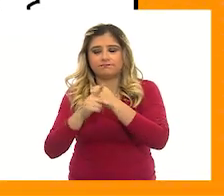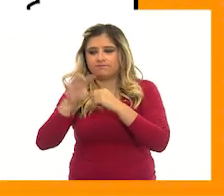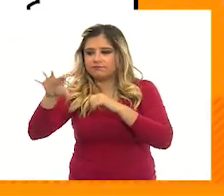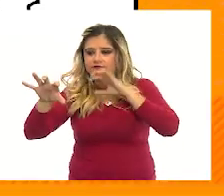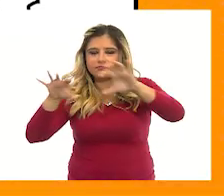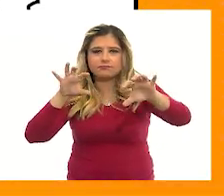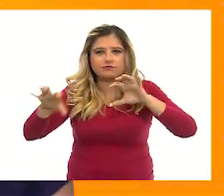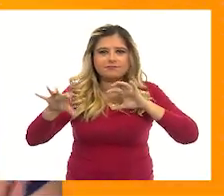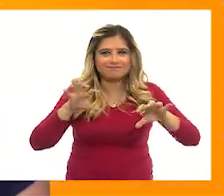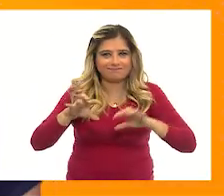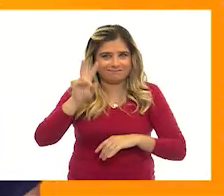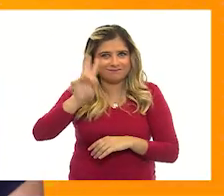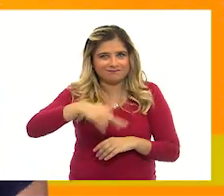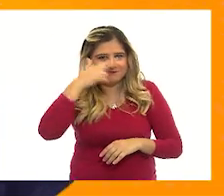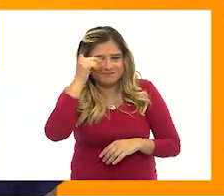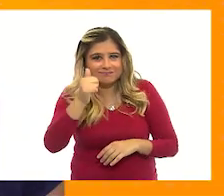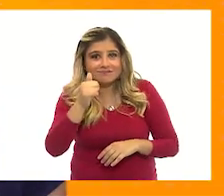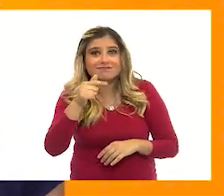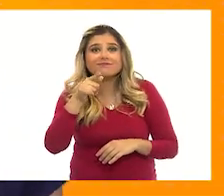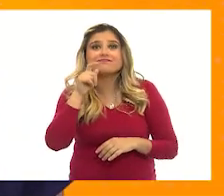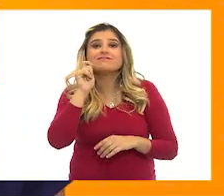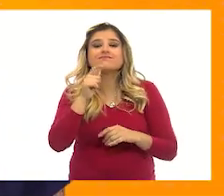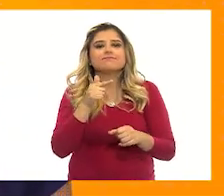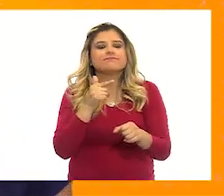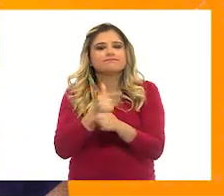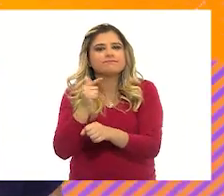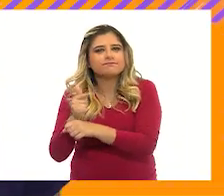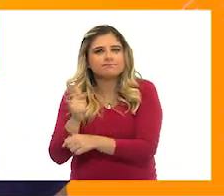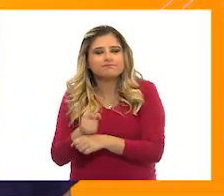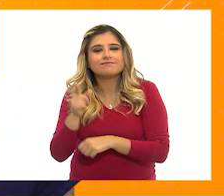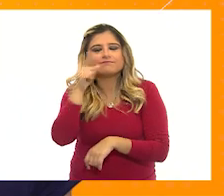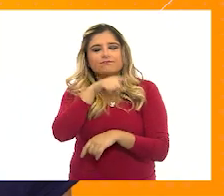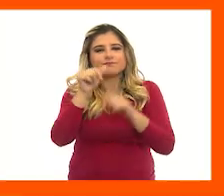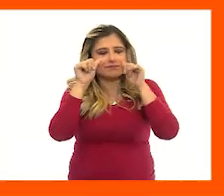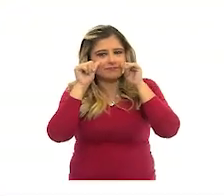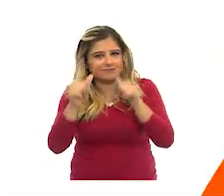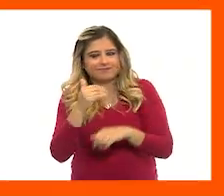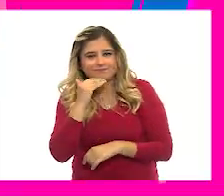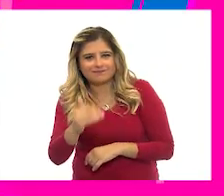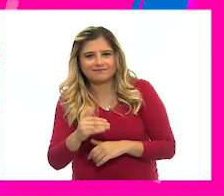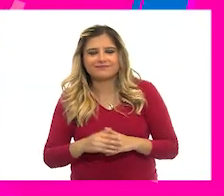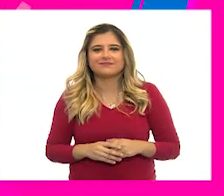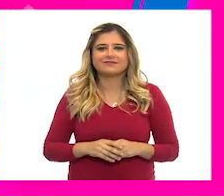rodean, ¿cierto? La clave está en identificarlos. Pon mucha atención.